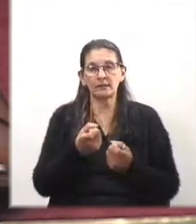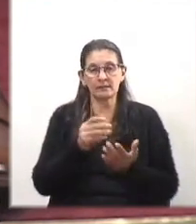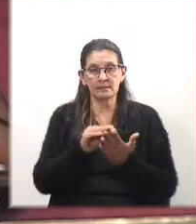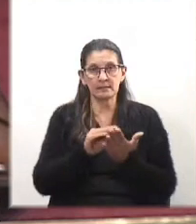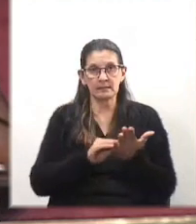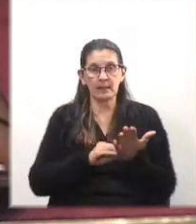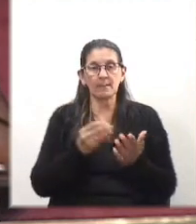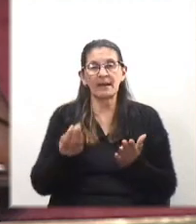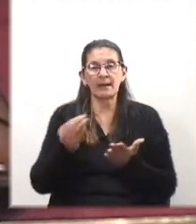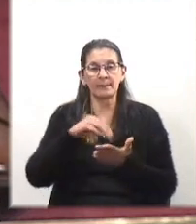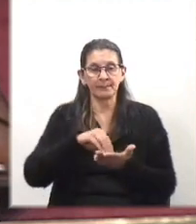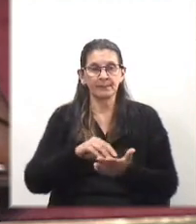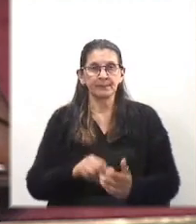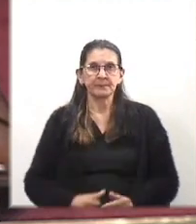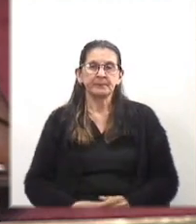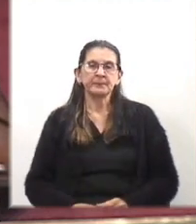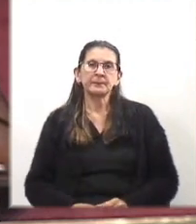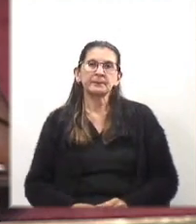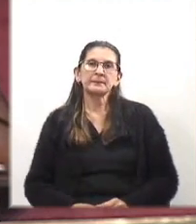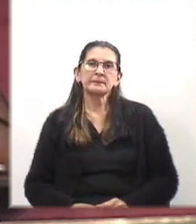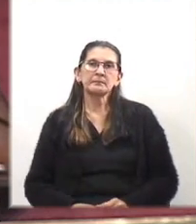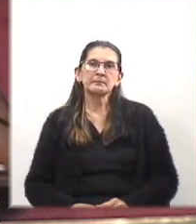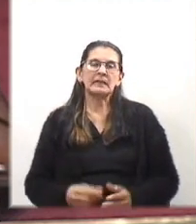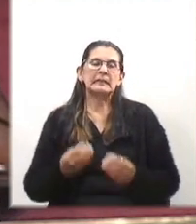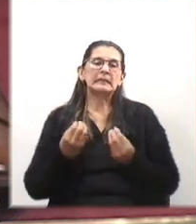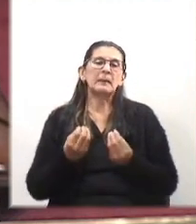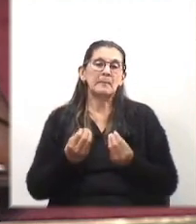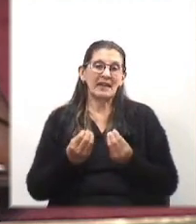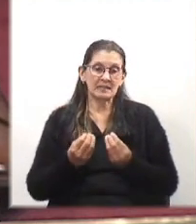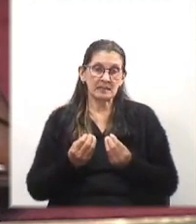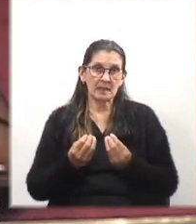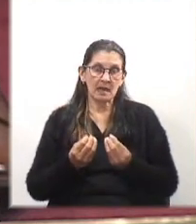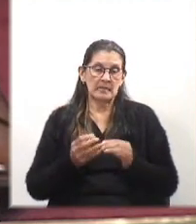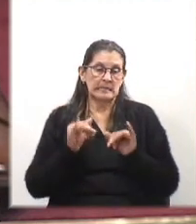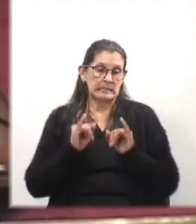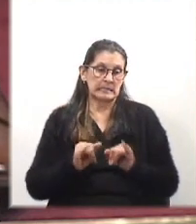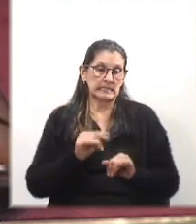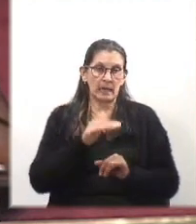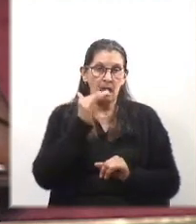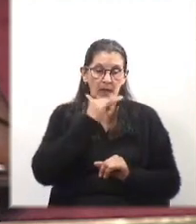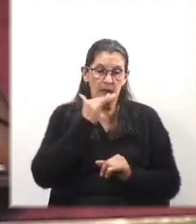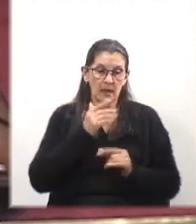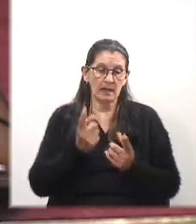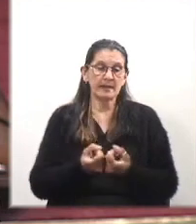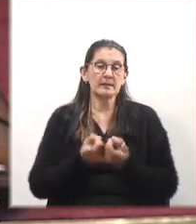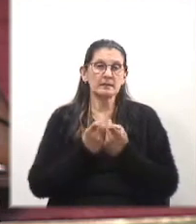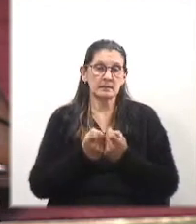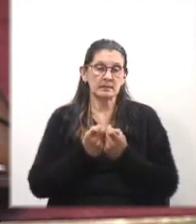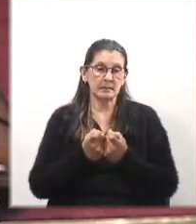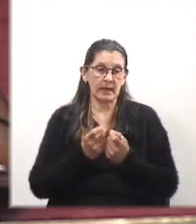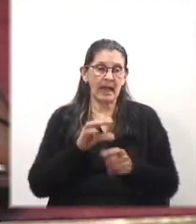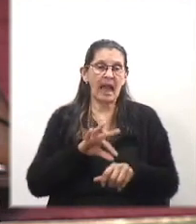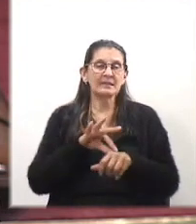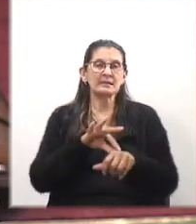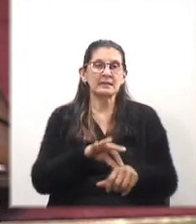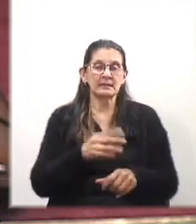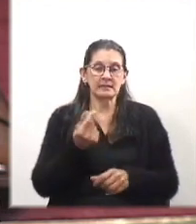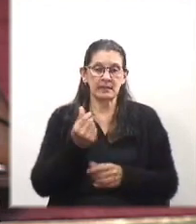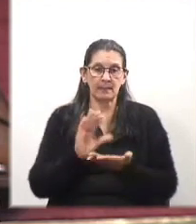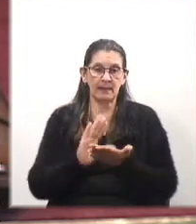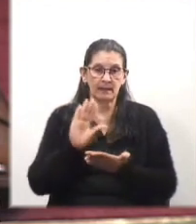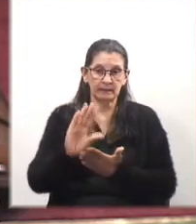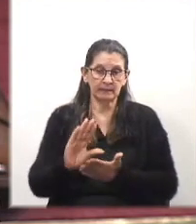su aplicación. ¿Qué ocurriría si la Caja necesitara asistencia financiera ante